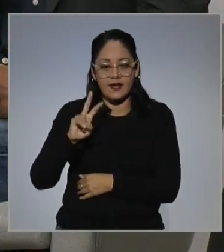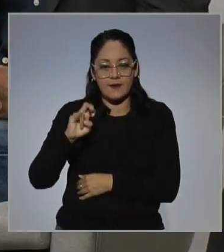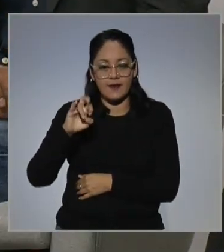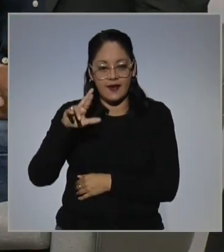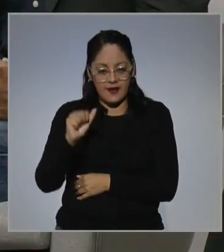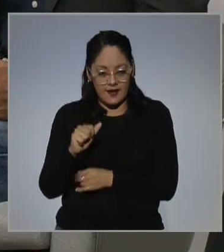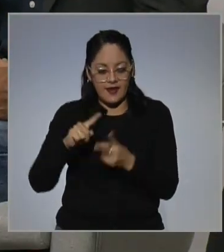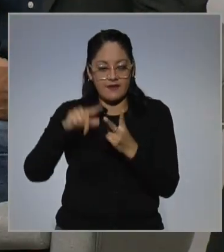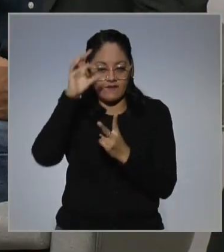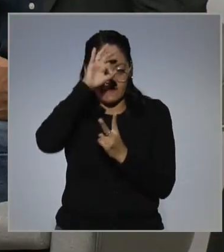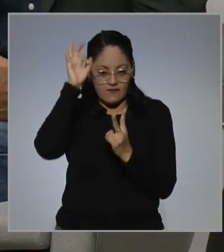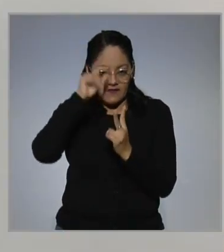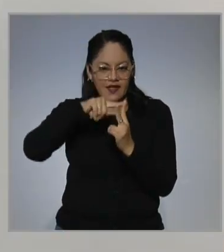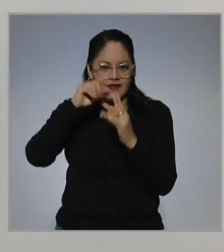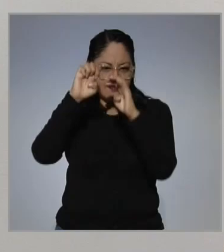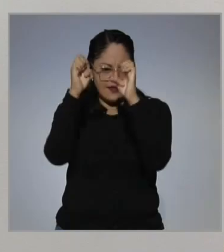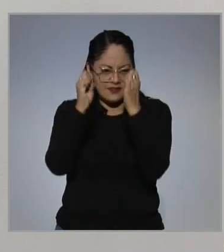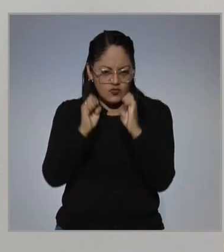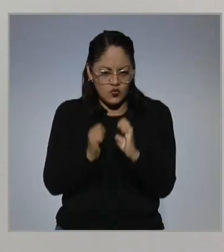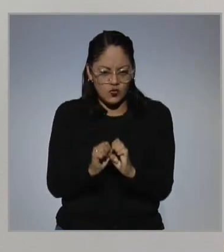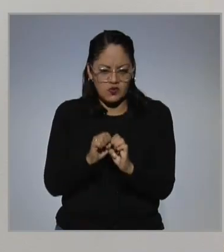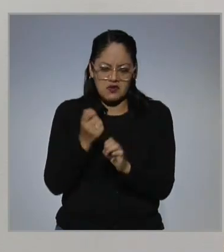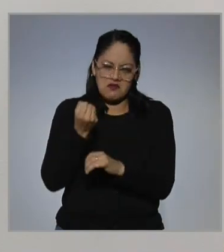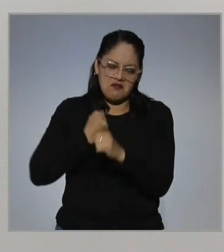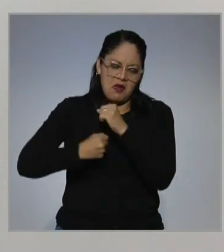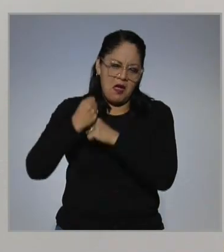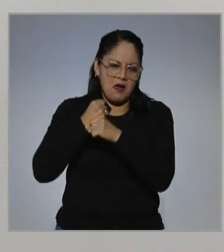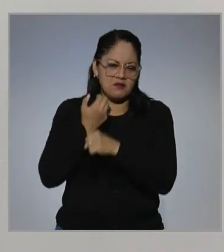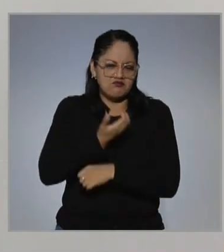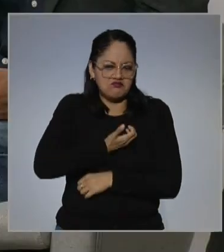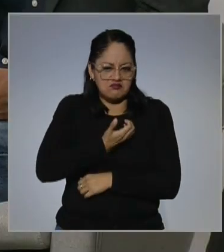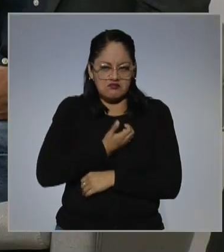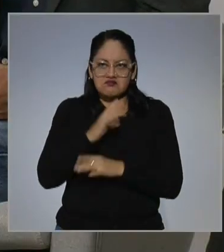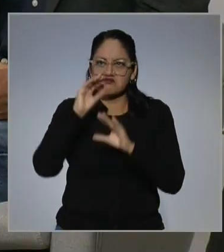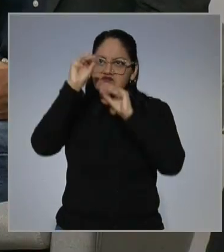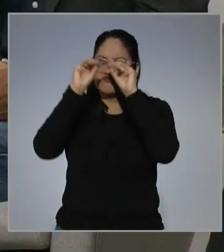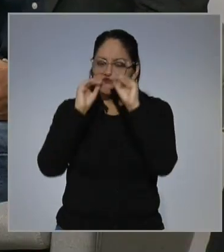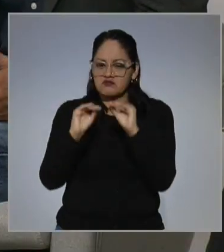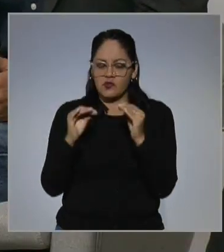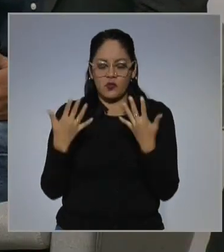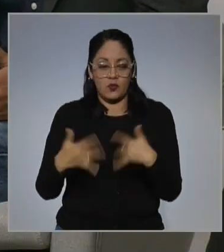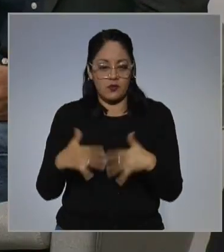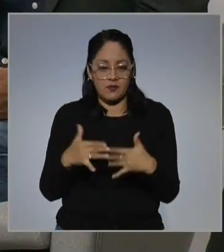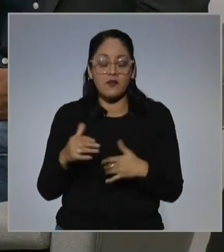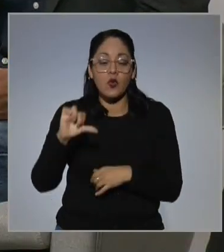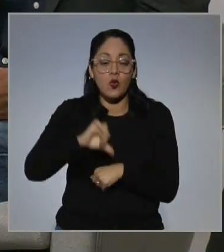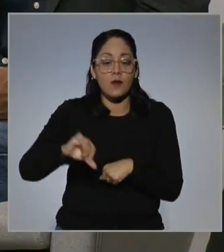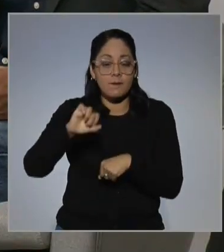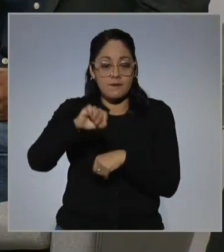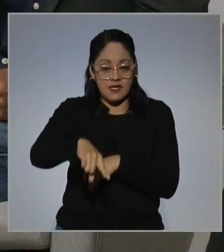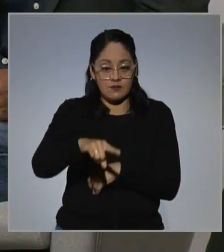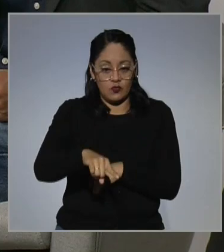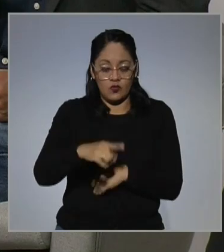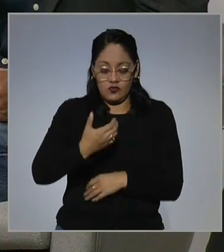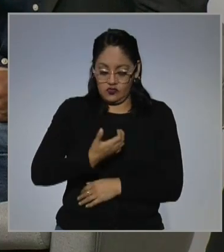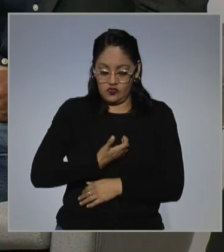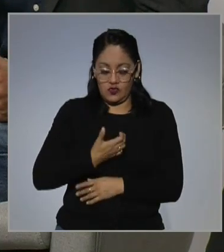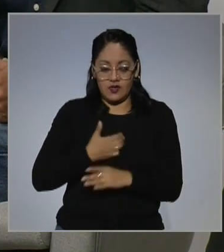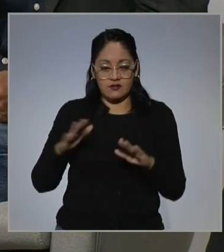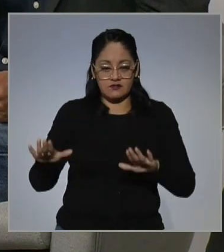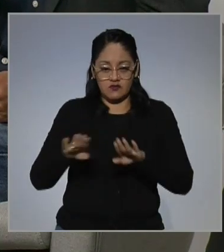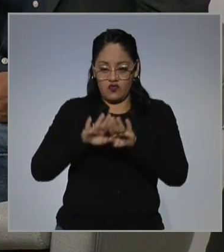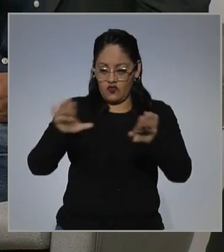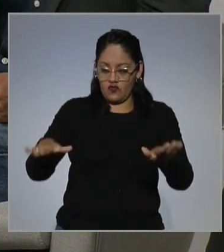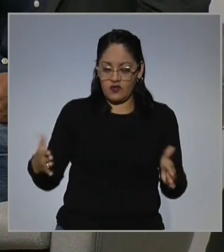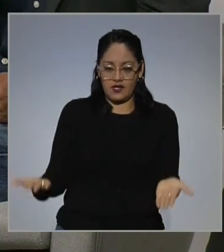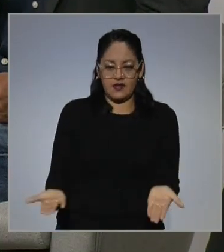unas esculturas monumentales en el Zócalo hace unos años. Hoy mismo tenemos en el Zócalo la ofrenda